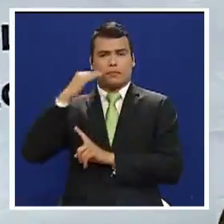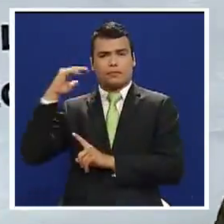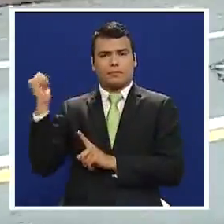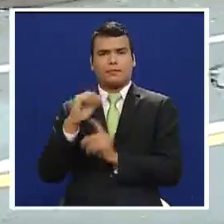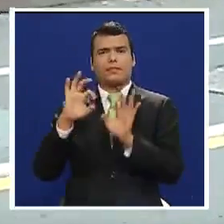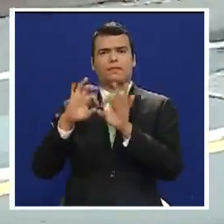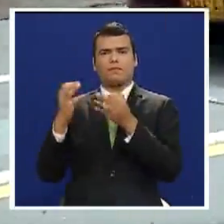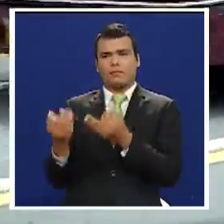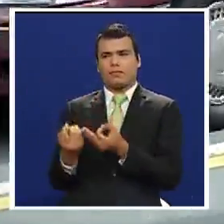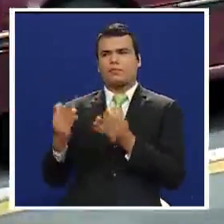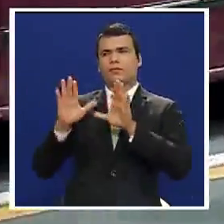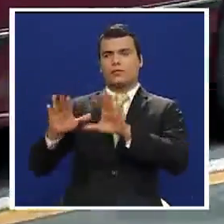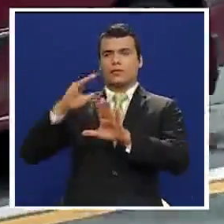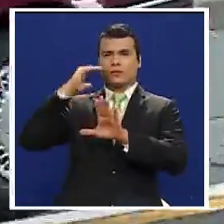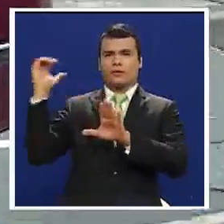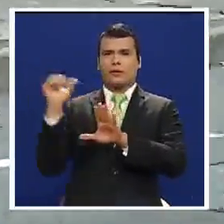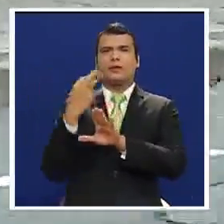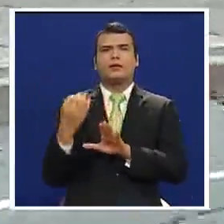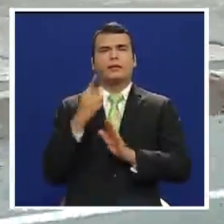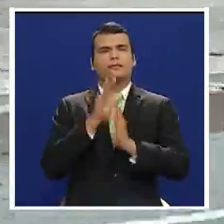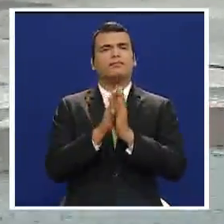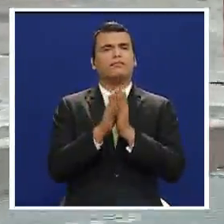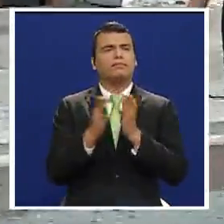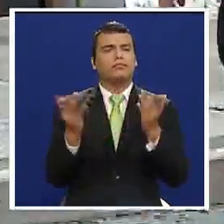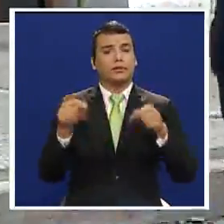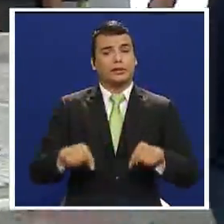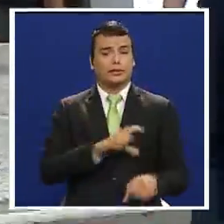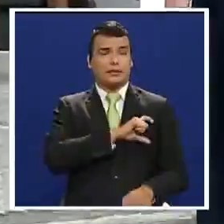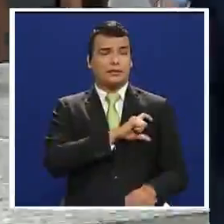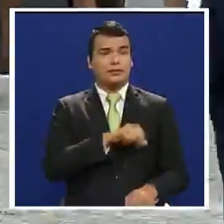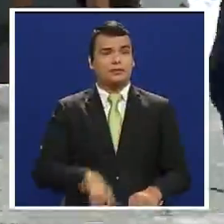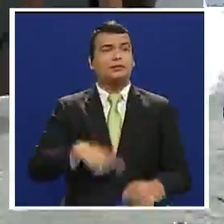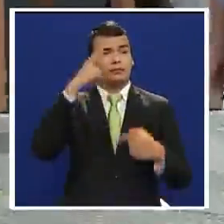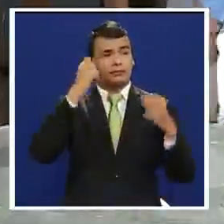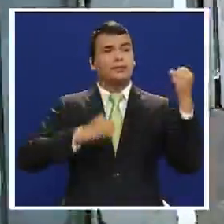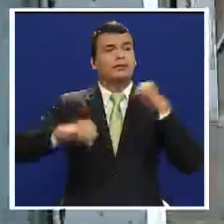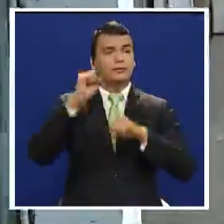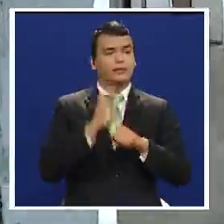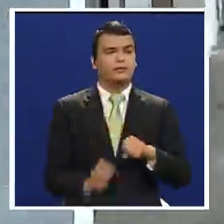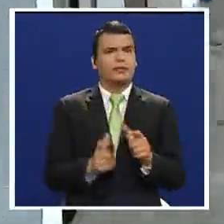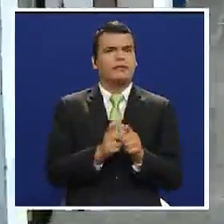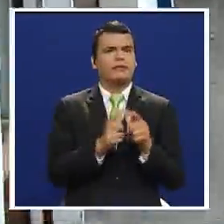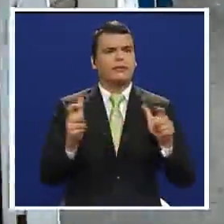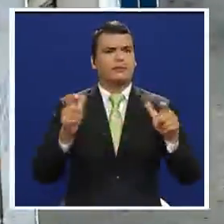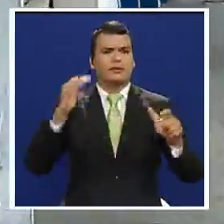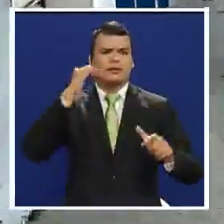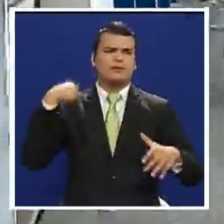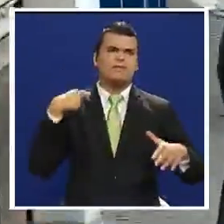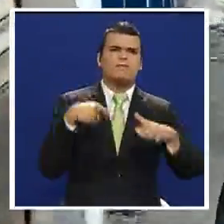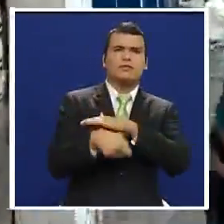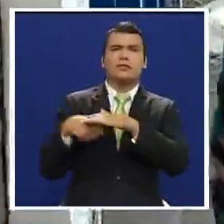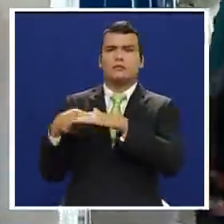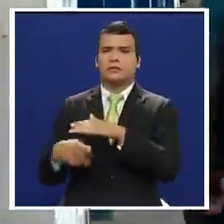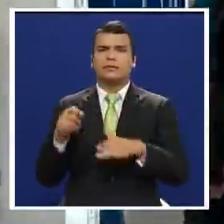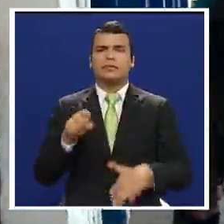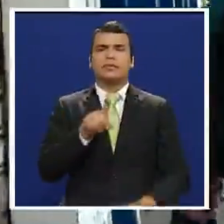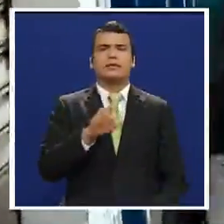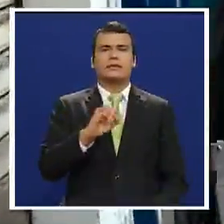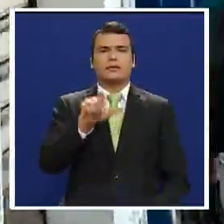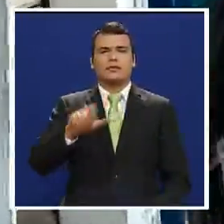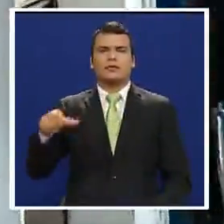en el departamento, especialmente en concientizar a las mujeres frente a su obligación de denunciar hechos de violencia en su contra. Se creó una estrategia